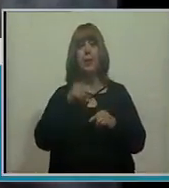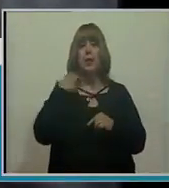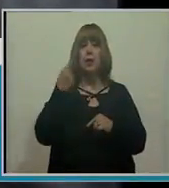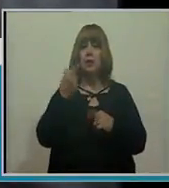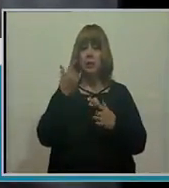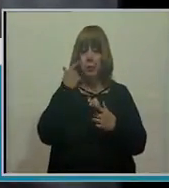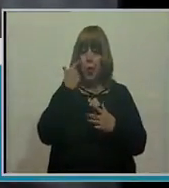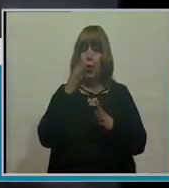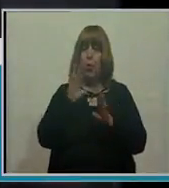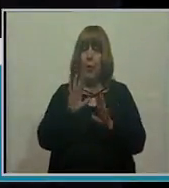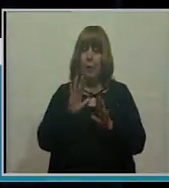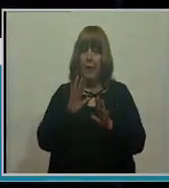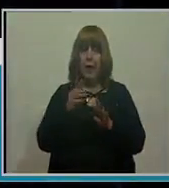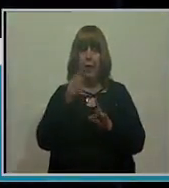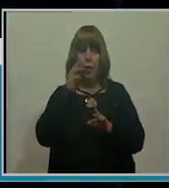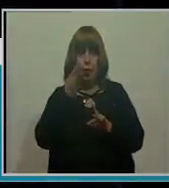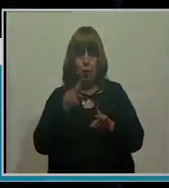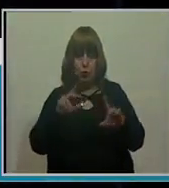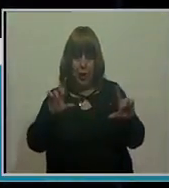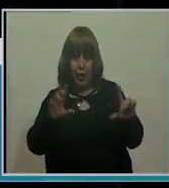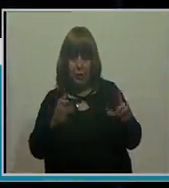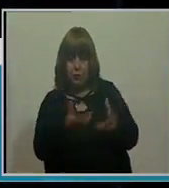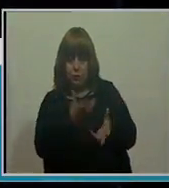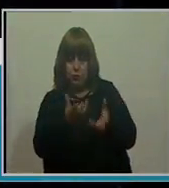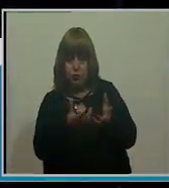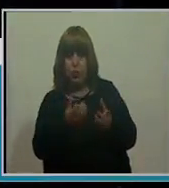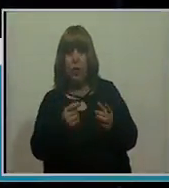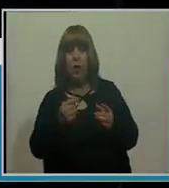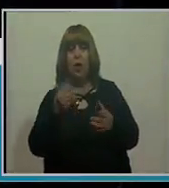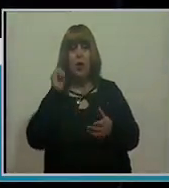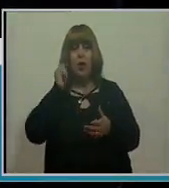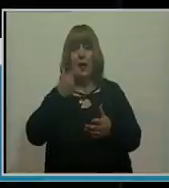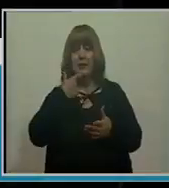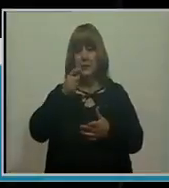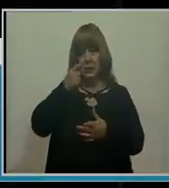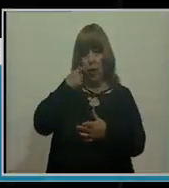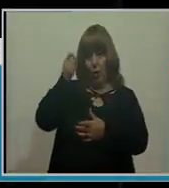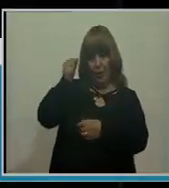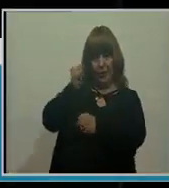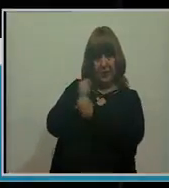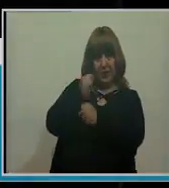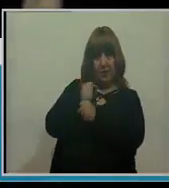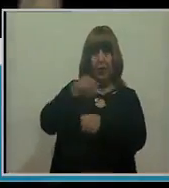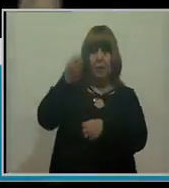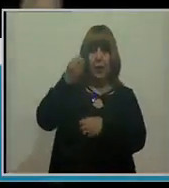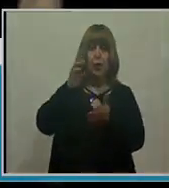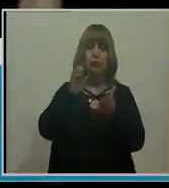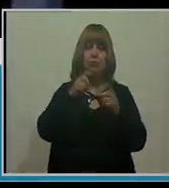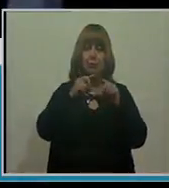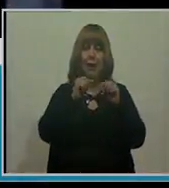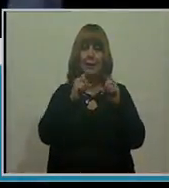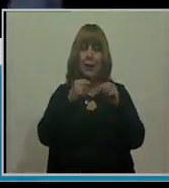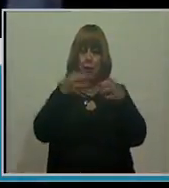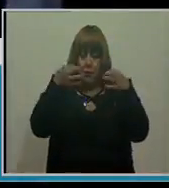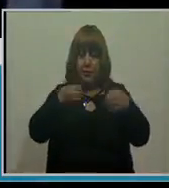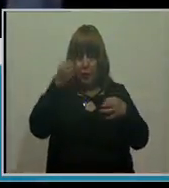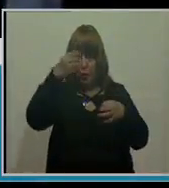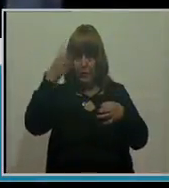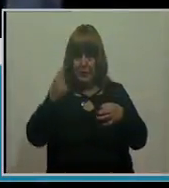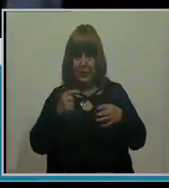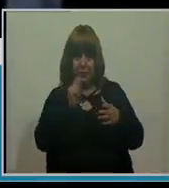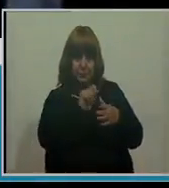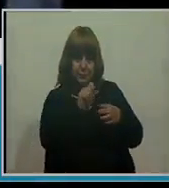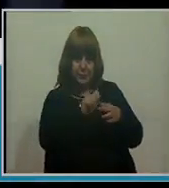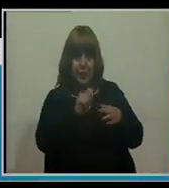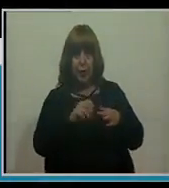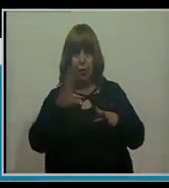Defensa Civil recomienda controlar estufas con gasistas matriculados, ventilar los ambientes y apagar los artefactos antes de ir a